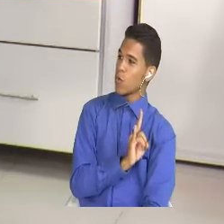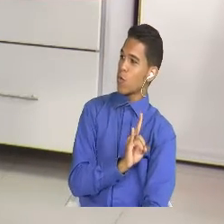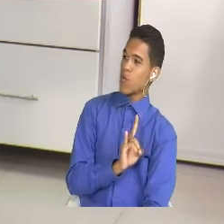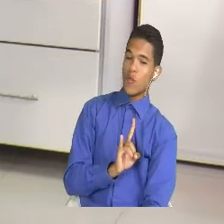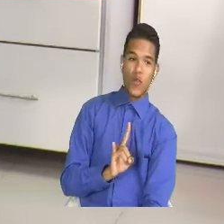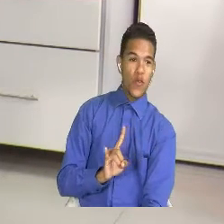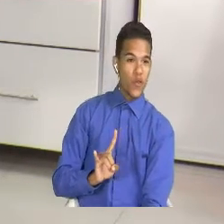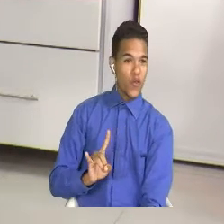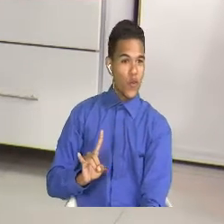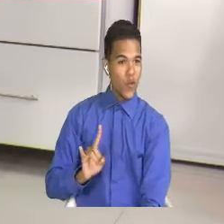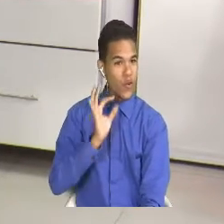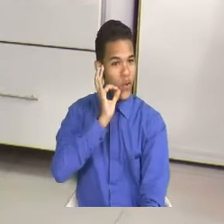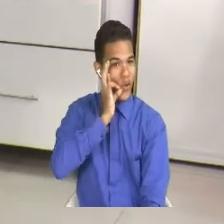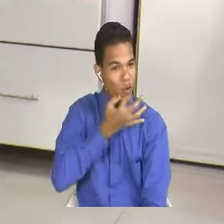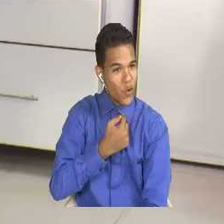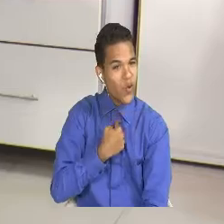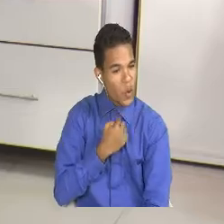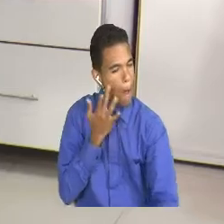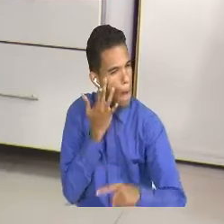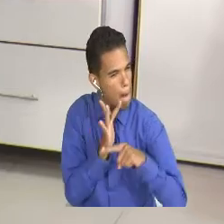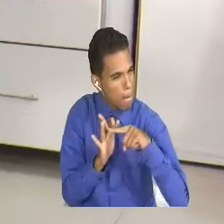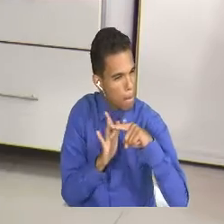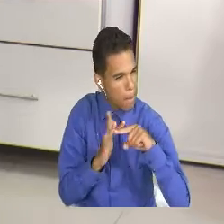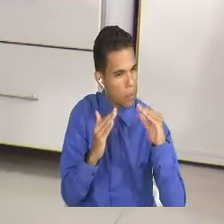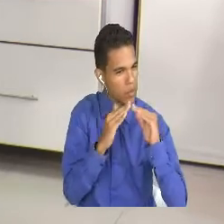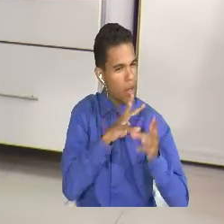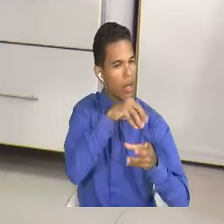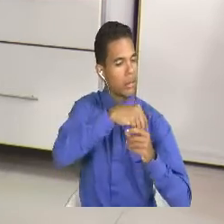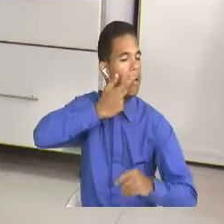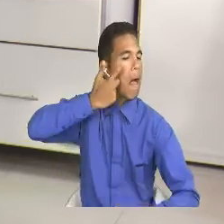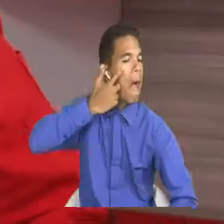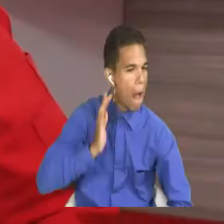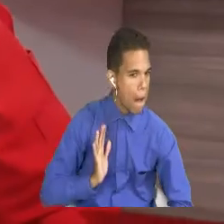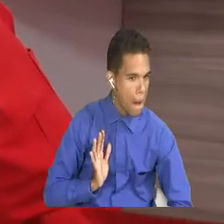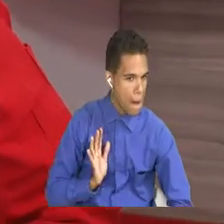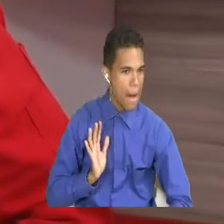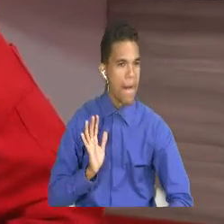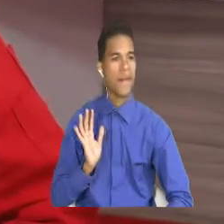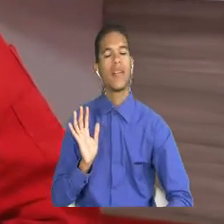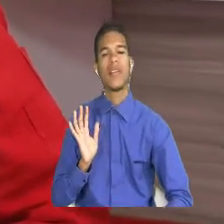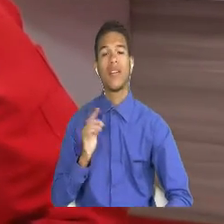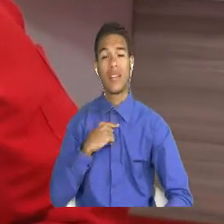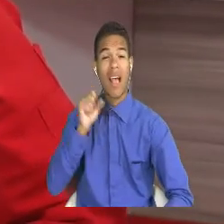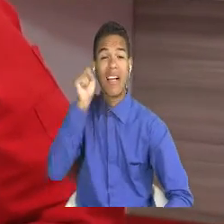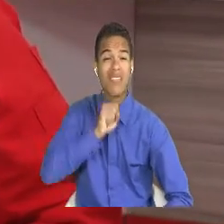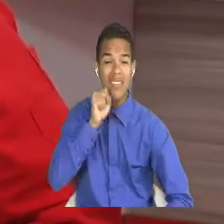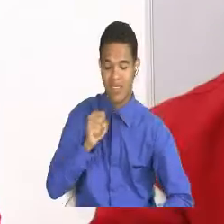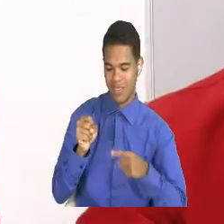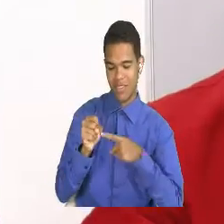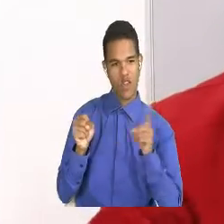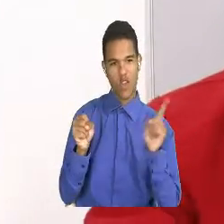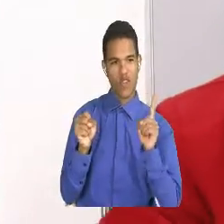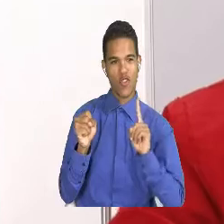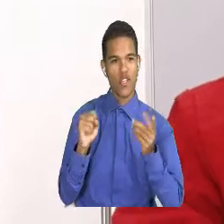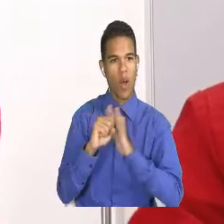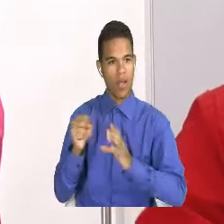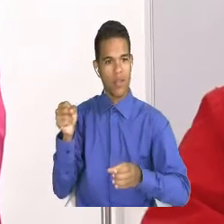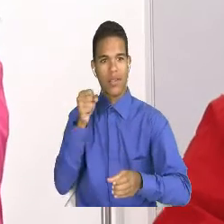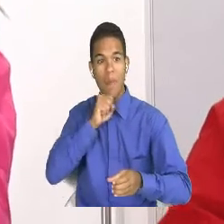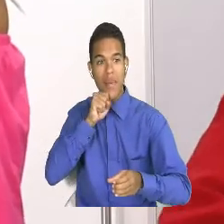¿Cómo es que sabe? ¿Cómo es que sabe? Que lleve cerveza, toca todo prepararlo. No, pues no tanto por la cerveza, sino que le da un sabor como más picantico.